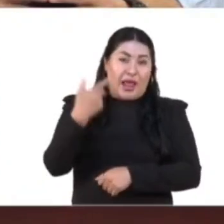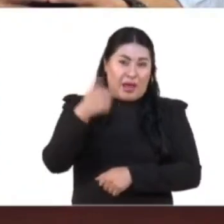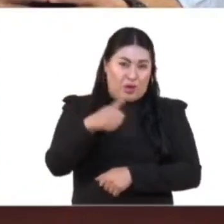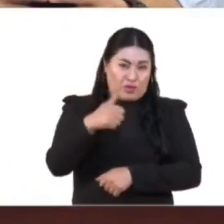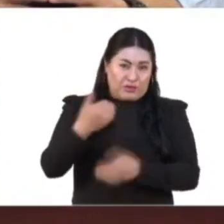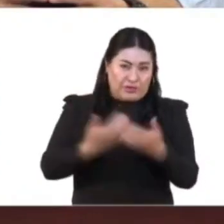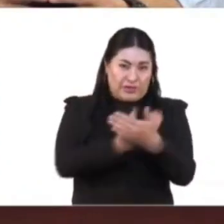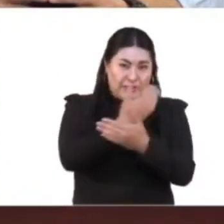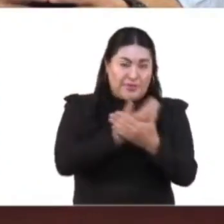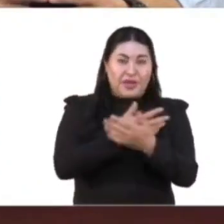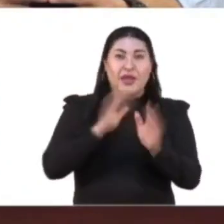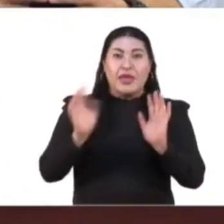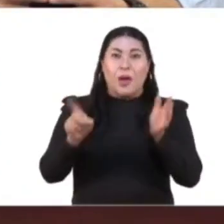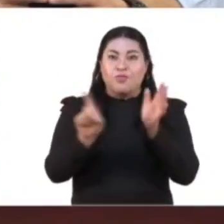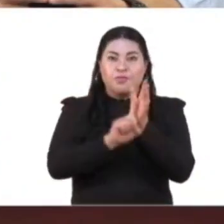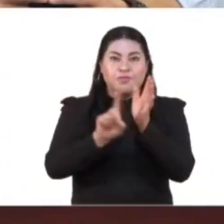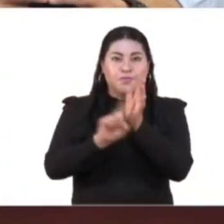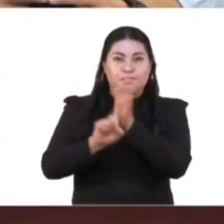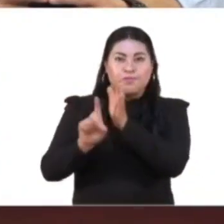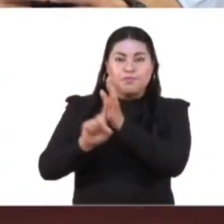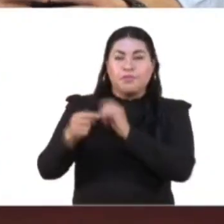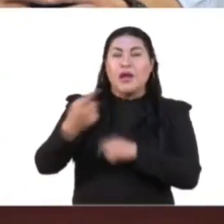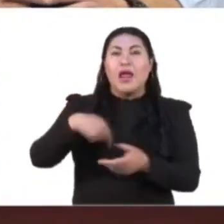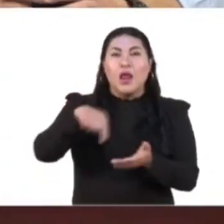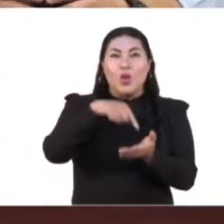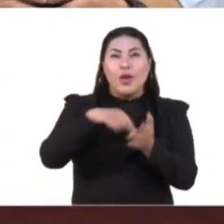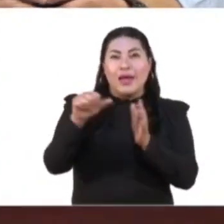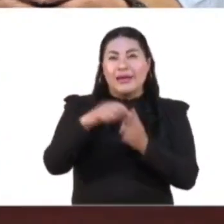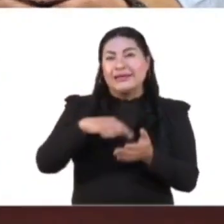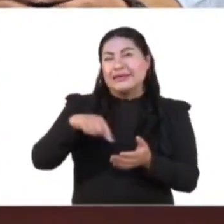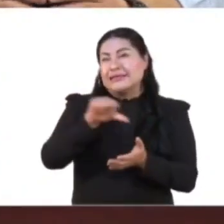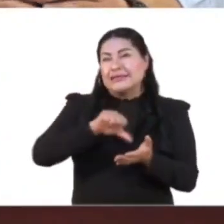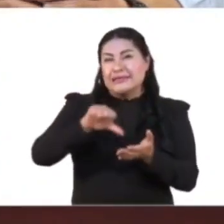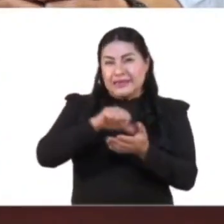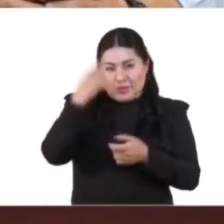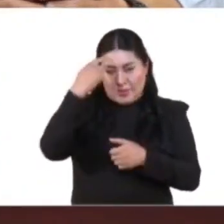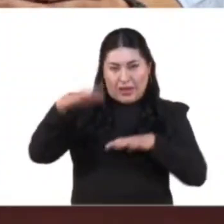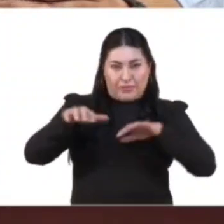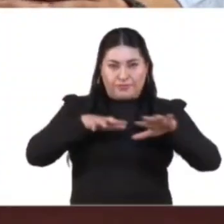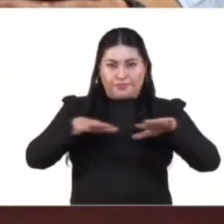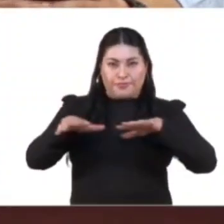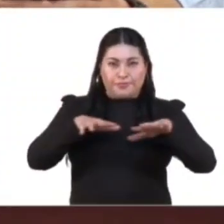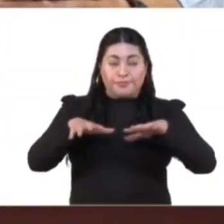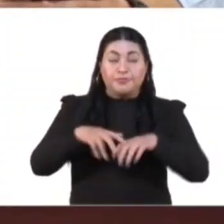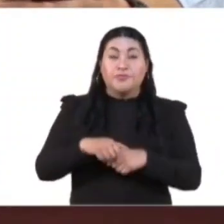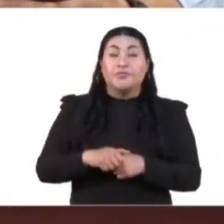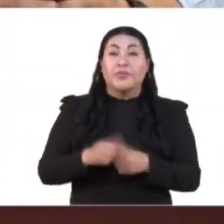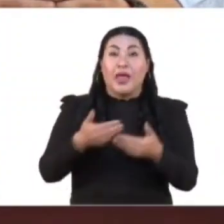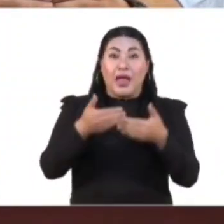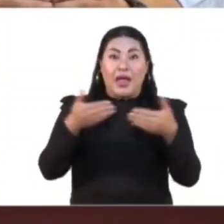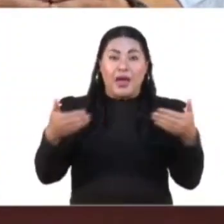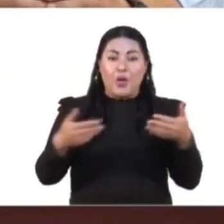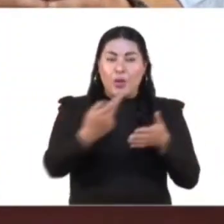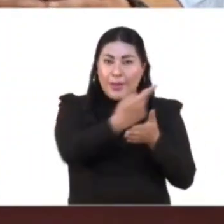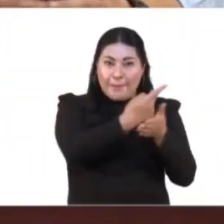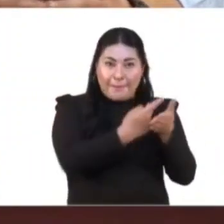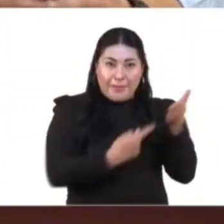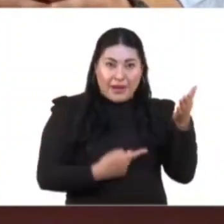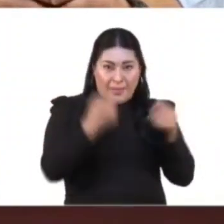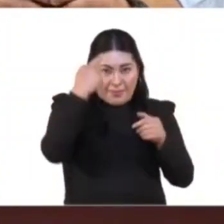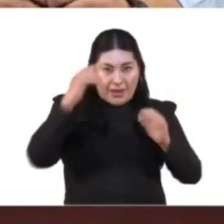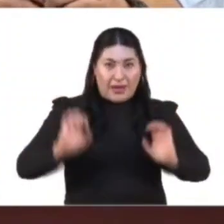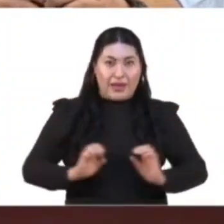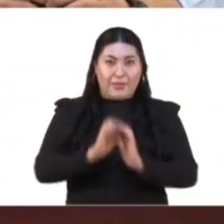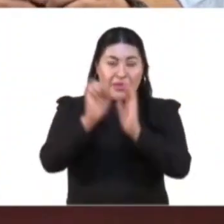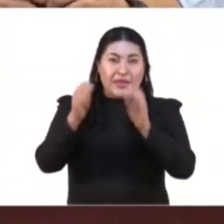alerta sísmica desde el Centro de Instrumentación y Registro Sísmico. De acuerdo con el protocolo del Plan de Emergencia Sísmica de